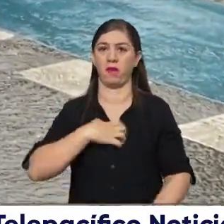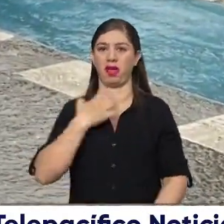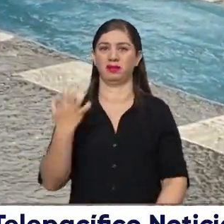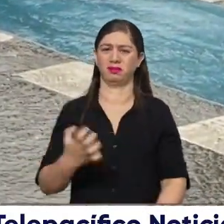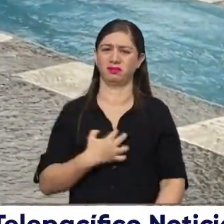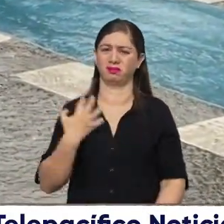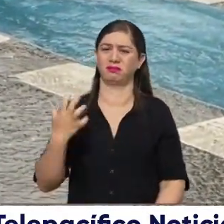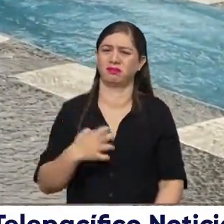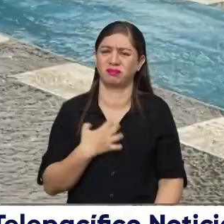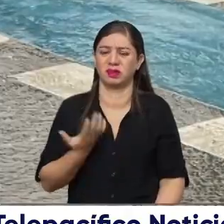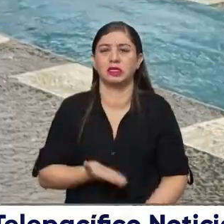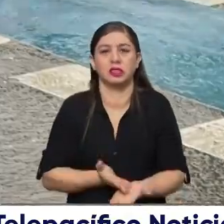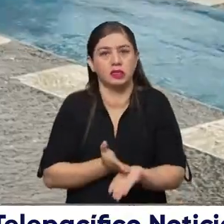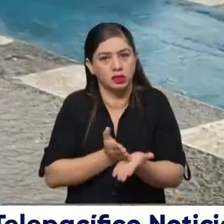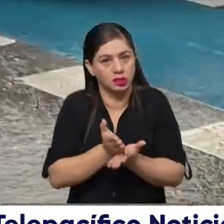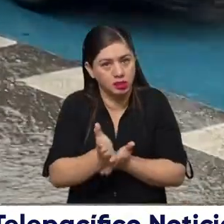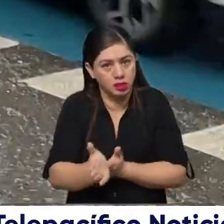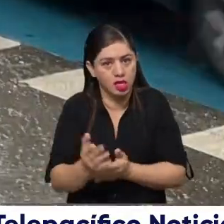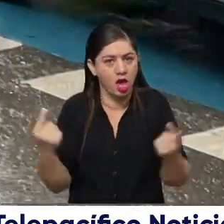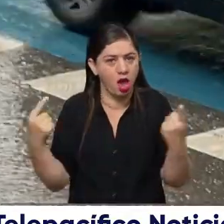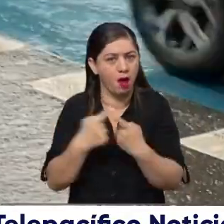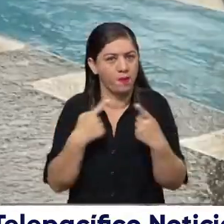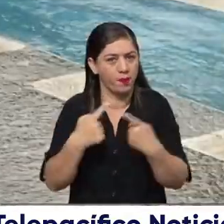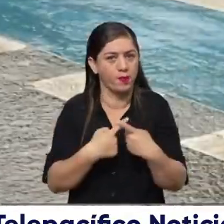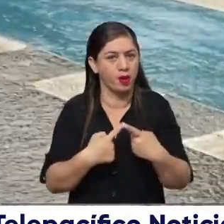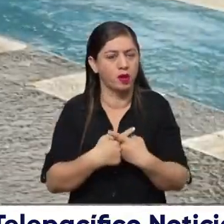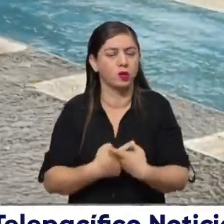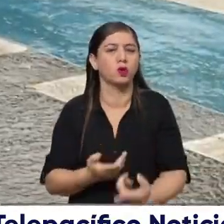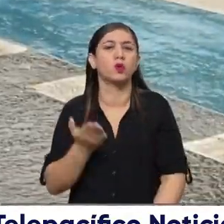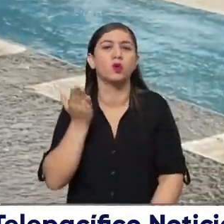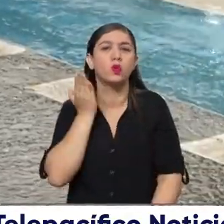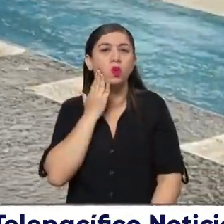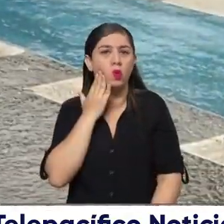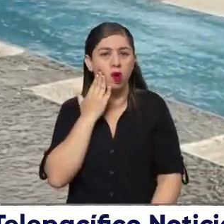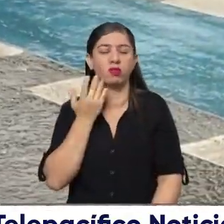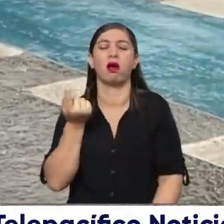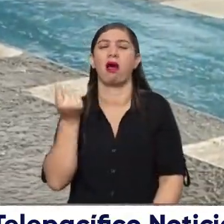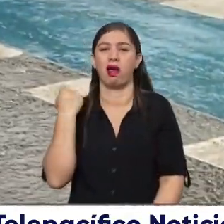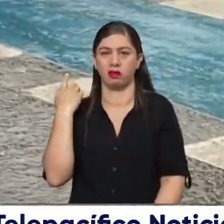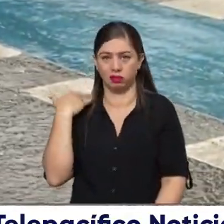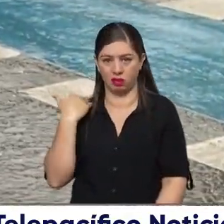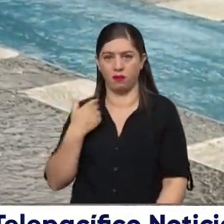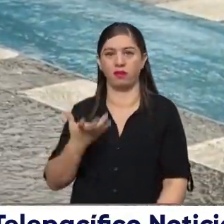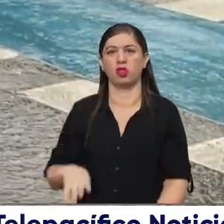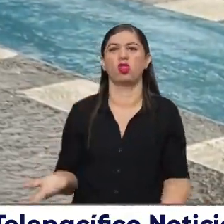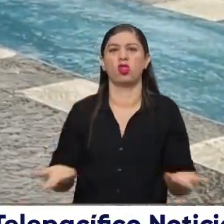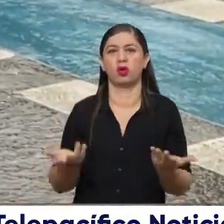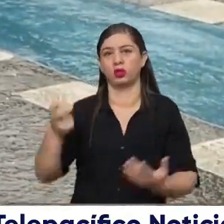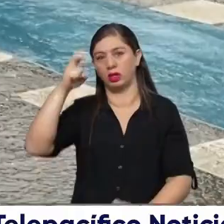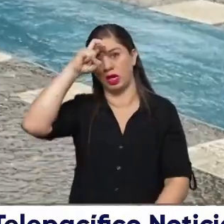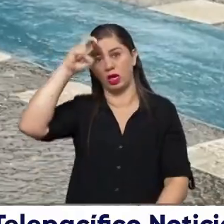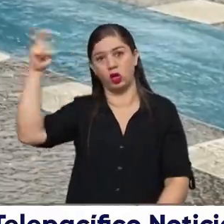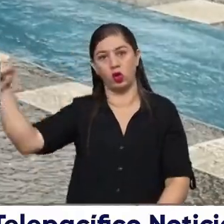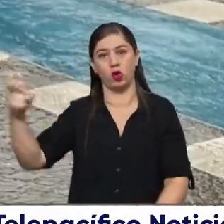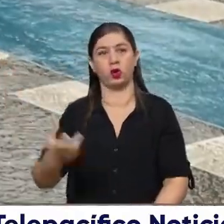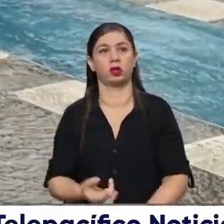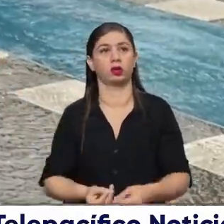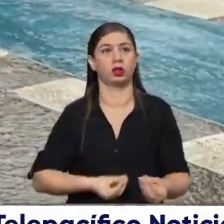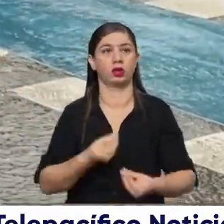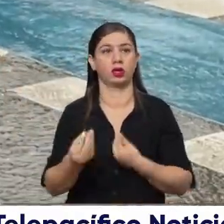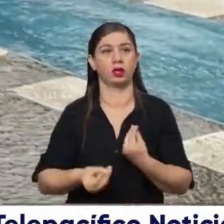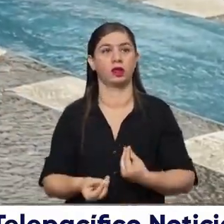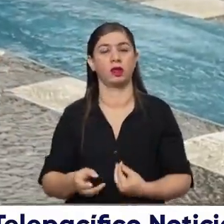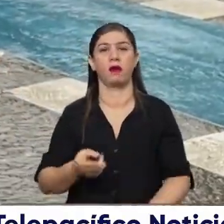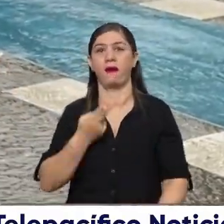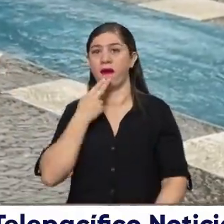se han hecho pues aún se registran agresiones como la que se registró en los últimos días precisamente al norte de la ciudad al lado del parque de la